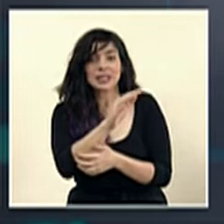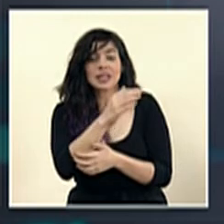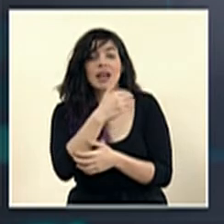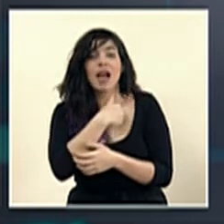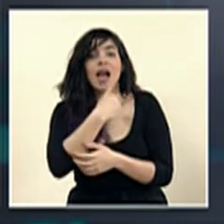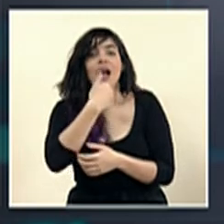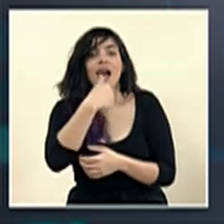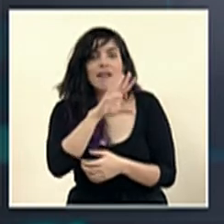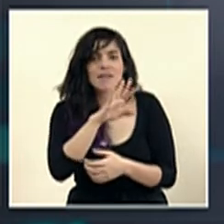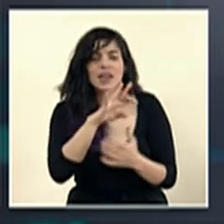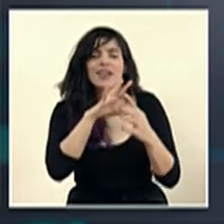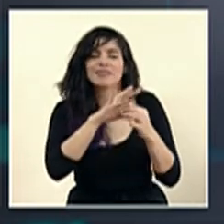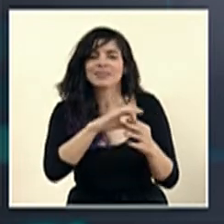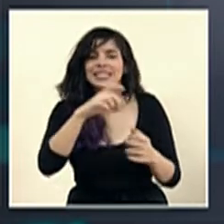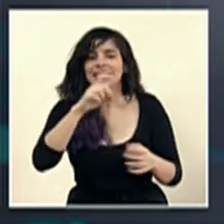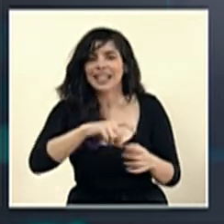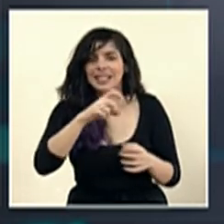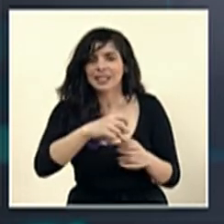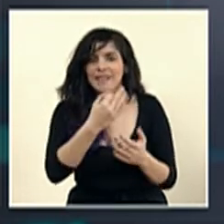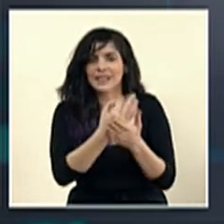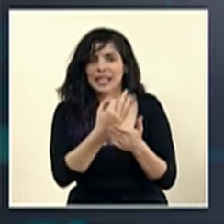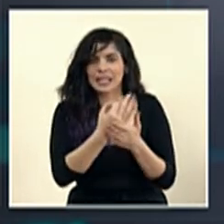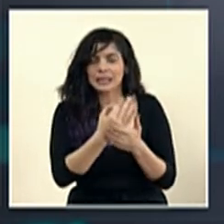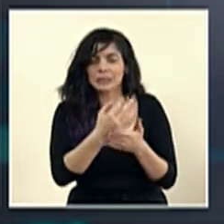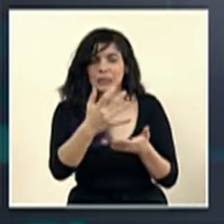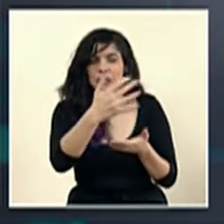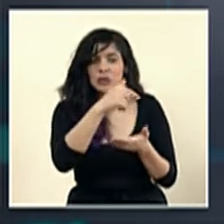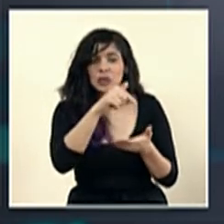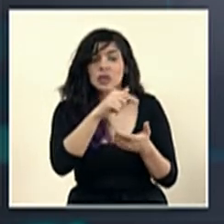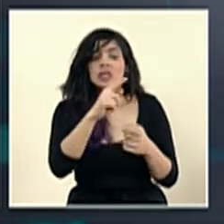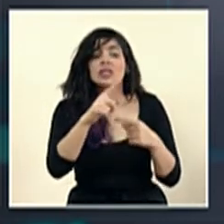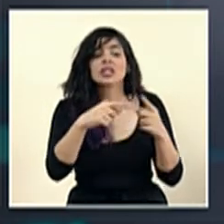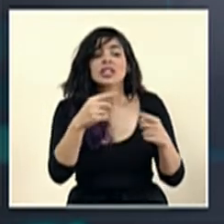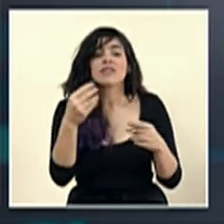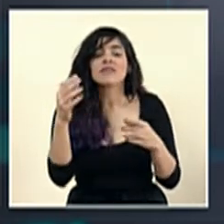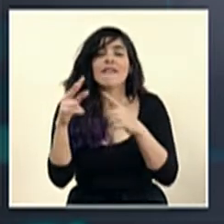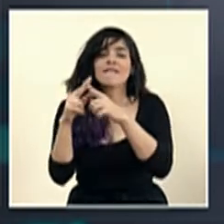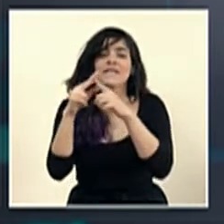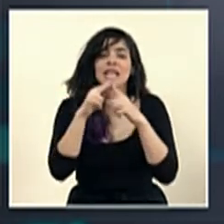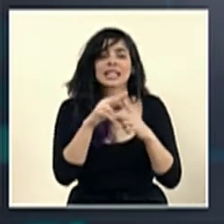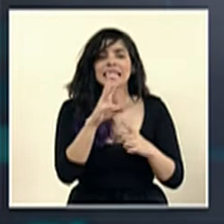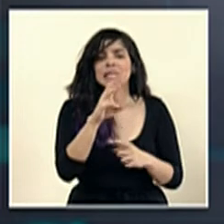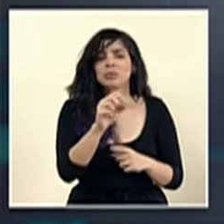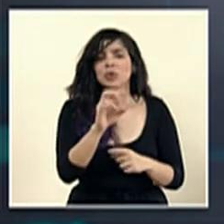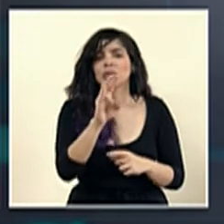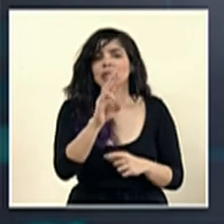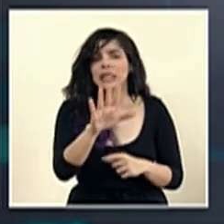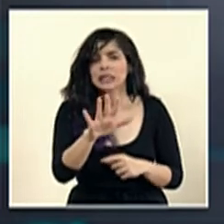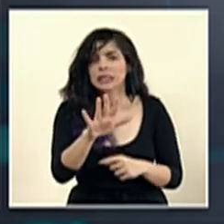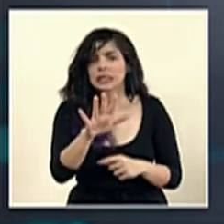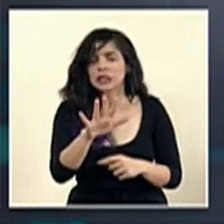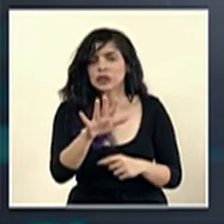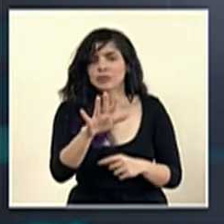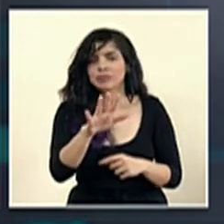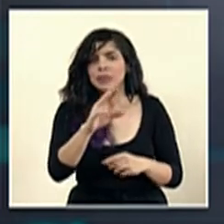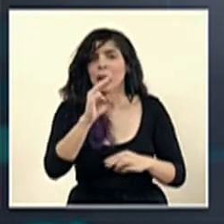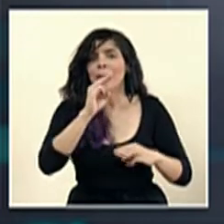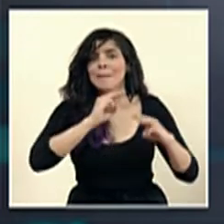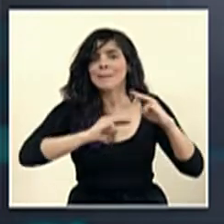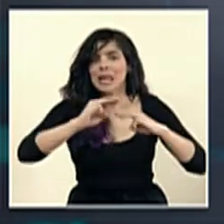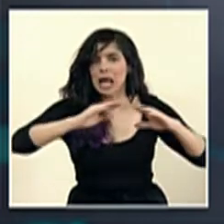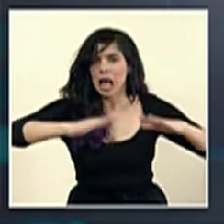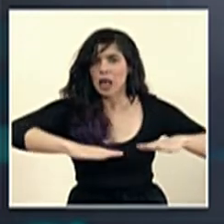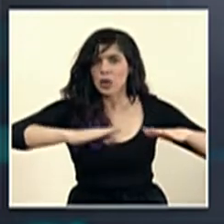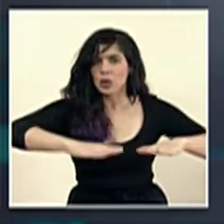de necesidades brutas de financiamiento, íbamos a financiar un 6.75 en el mercado